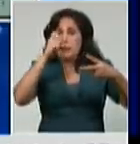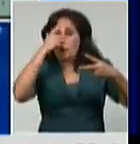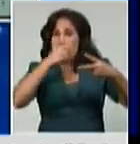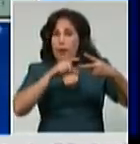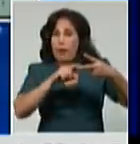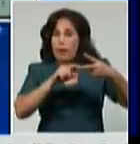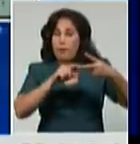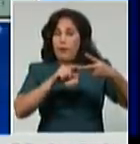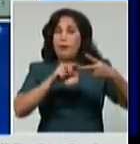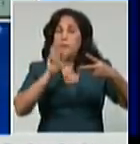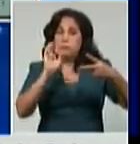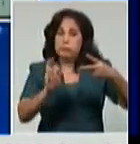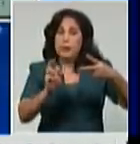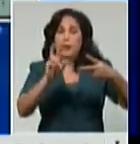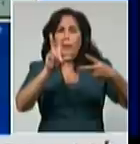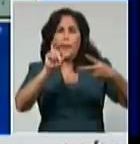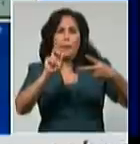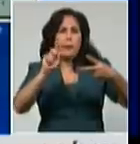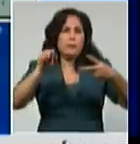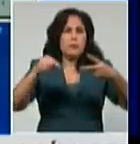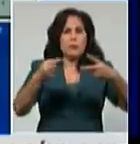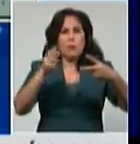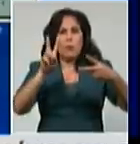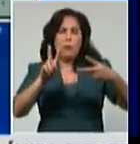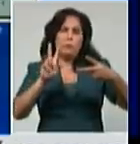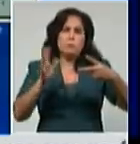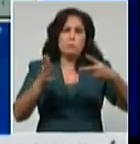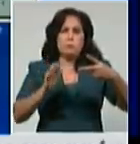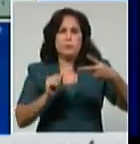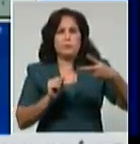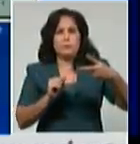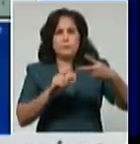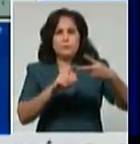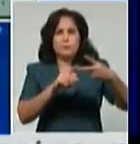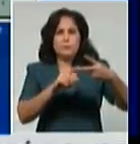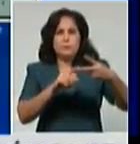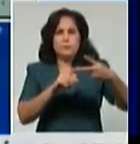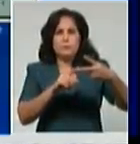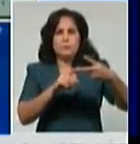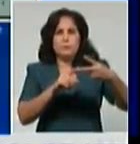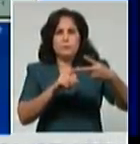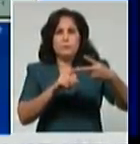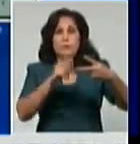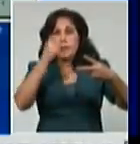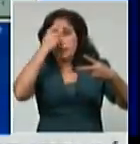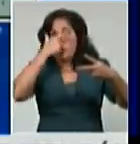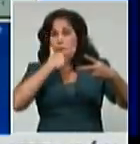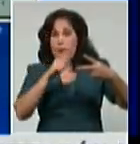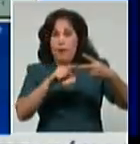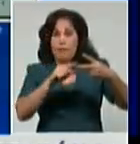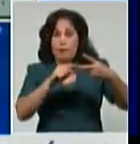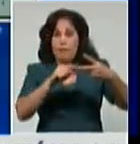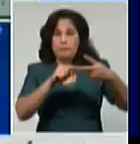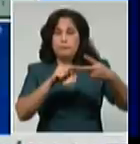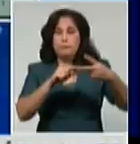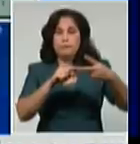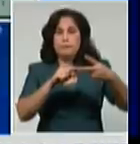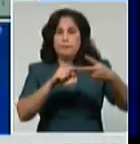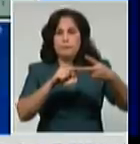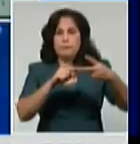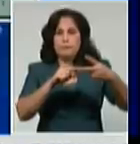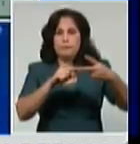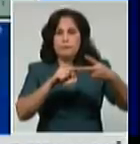de incidencia de casos confirmados por 100.000 habitantes. Ciego de Ávila con una tasa de